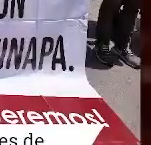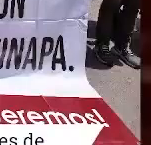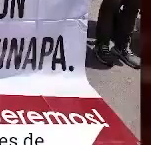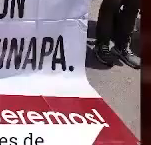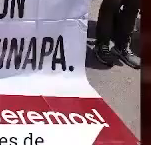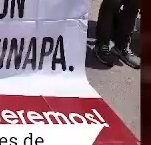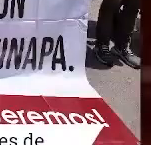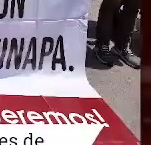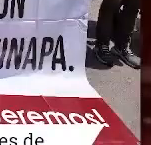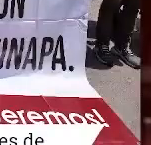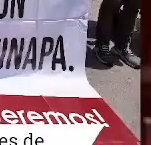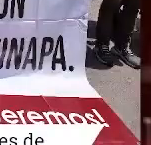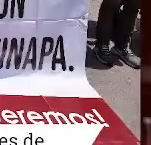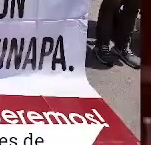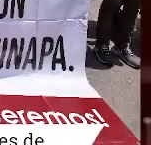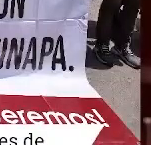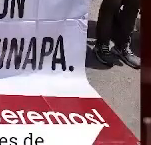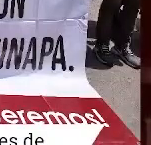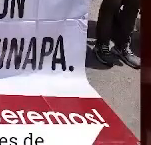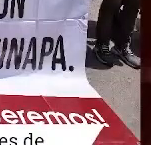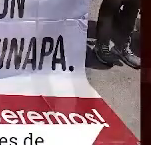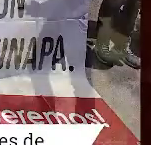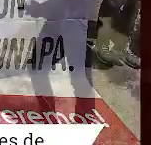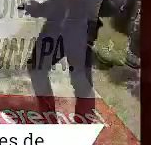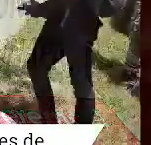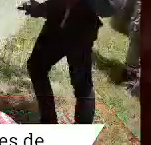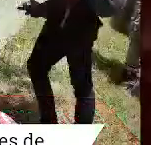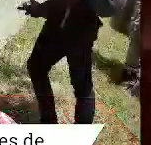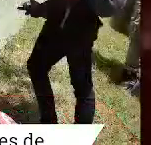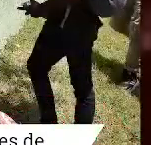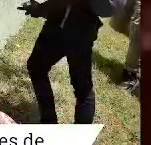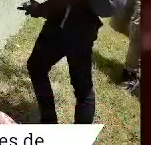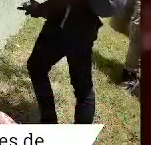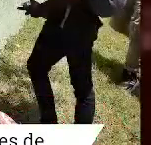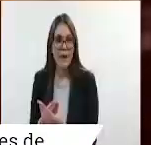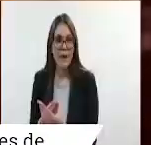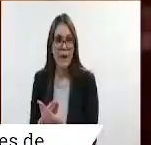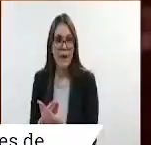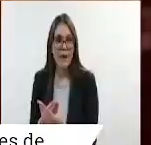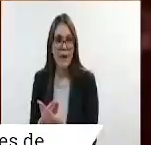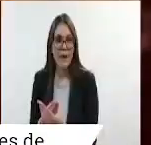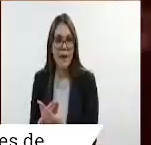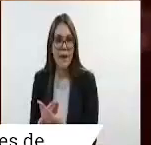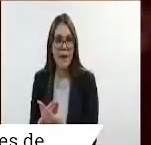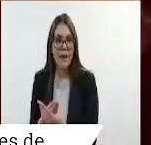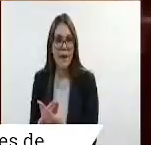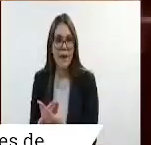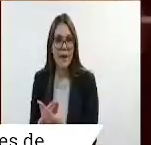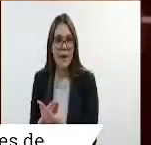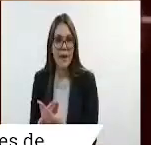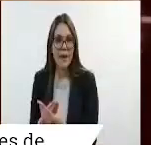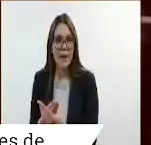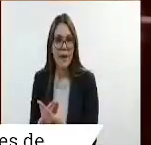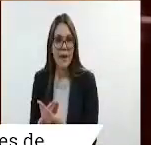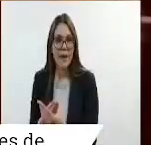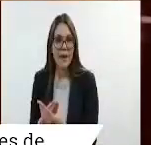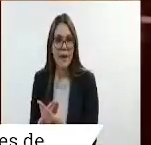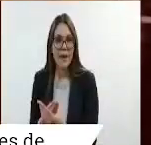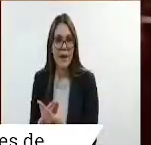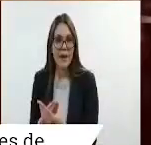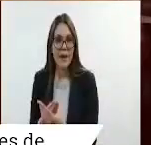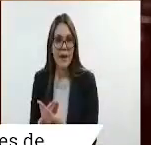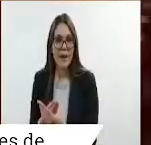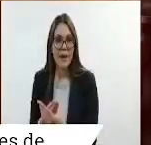Pues un informe muy relevante para ir conociendo qué pasó con los 43 estudiantes normalistas de Ayotzinapa, qué pasó ese